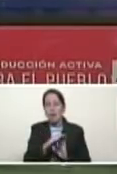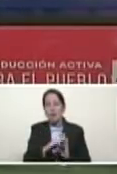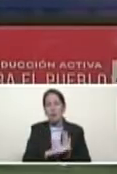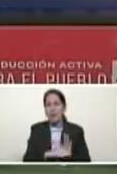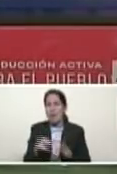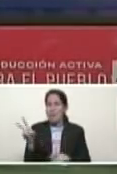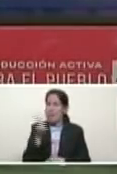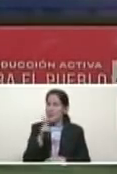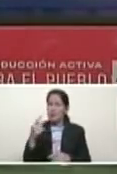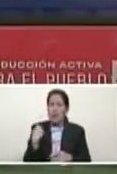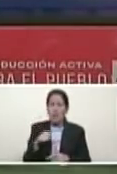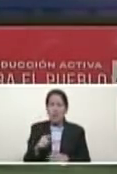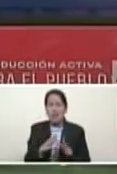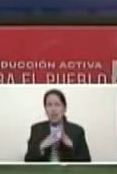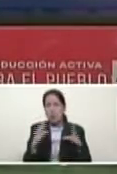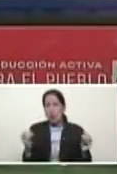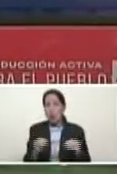todo.